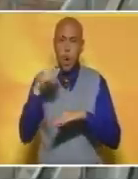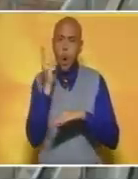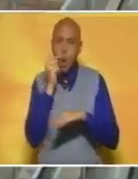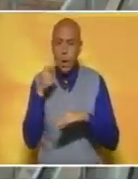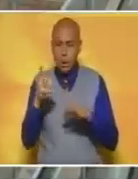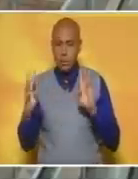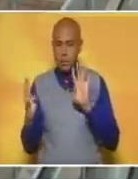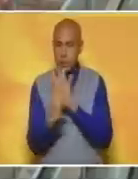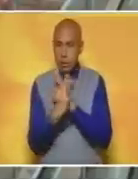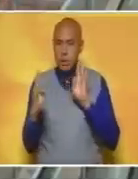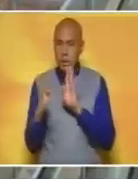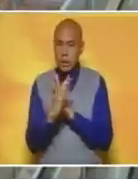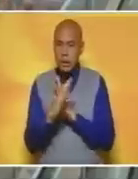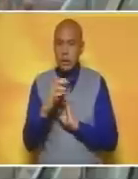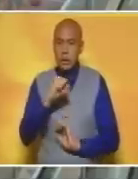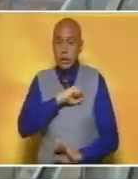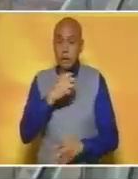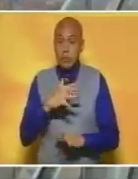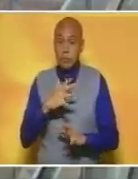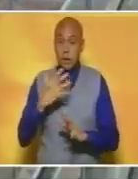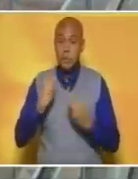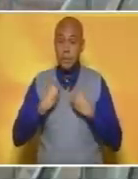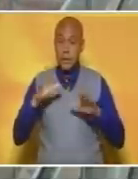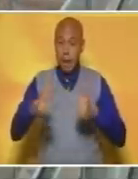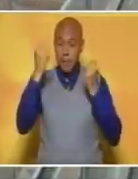estudiantes corrieran por su vida.